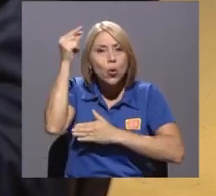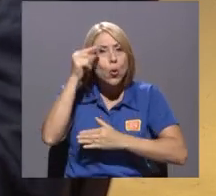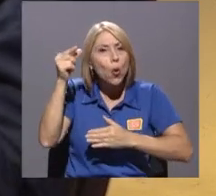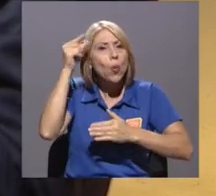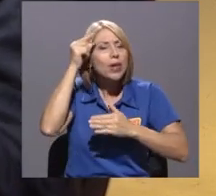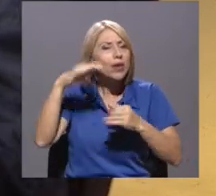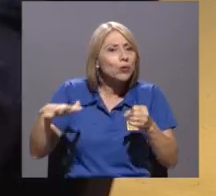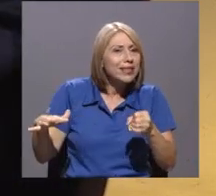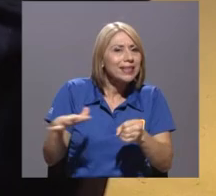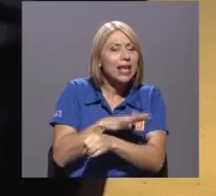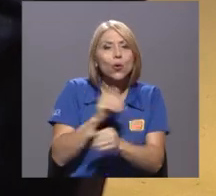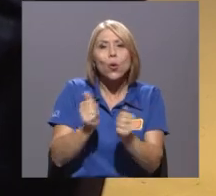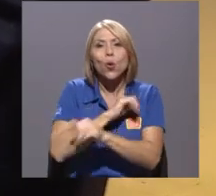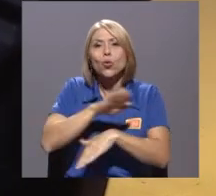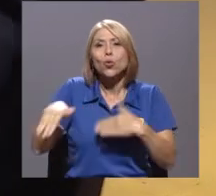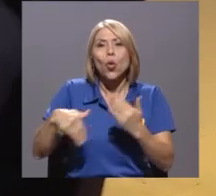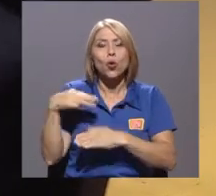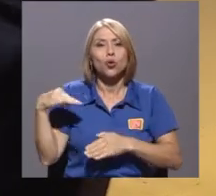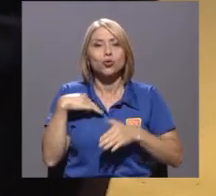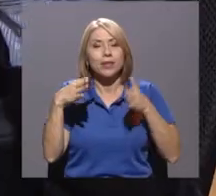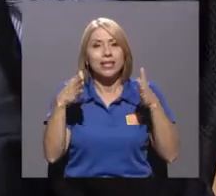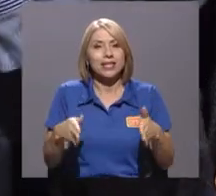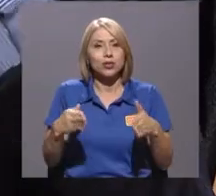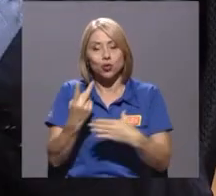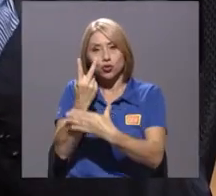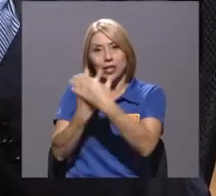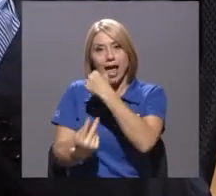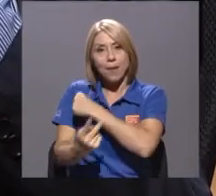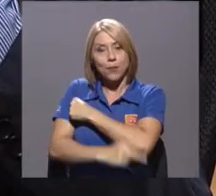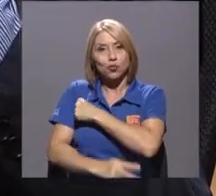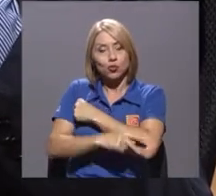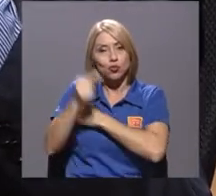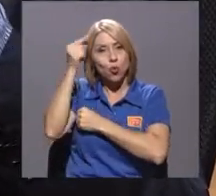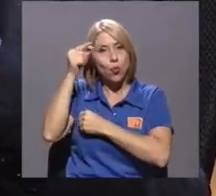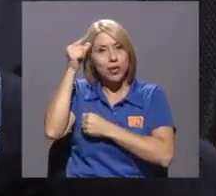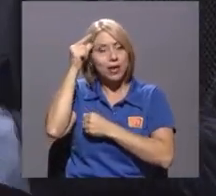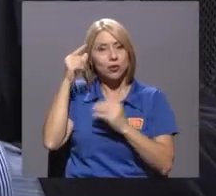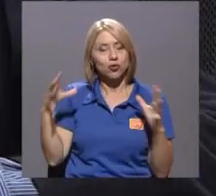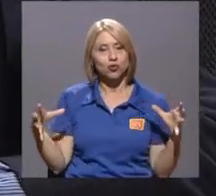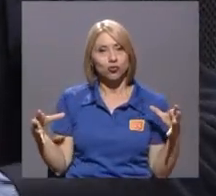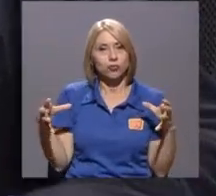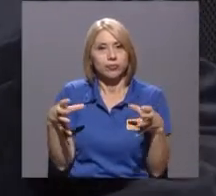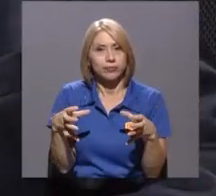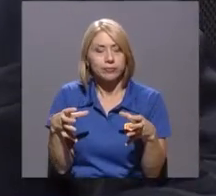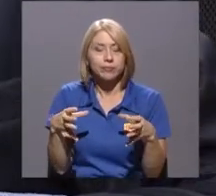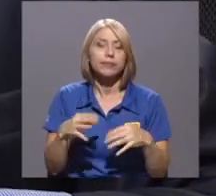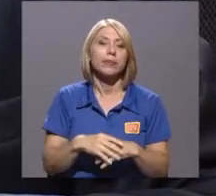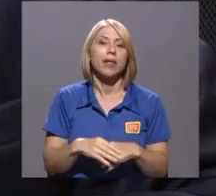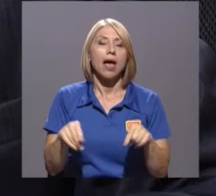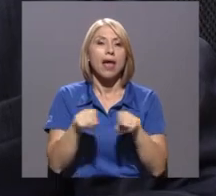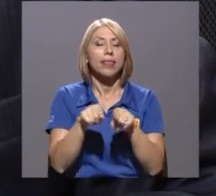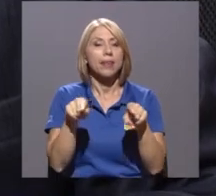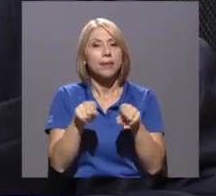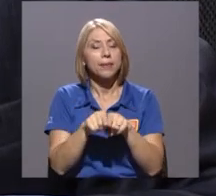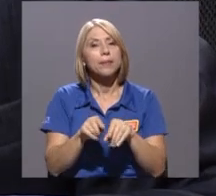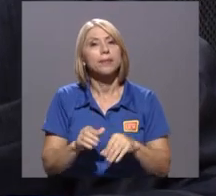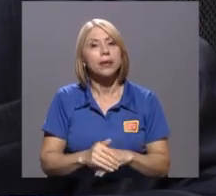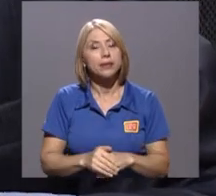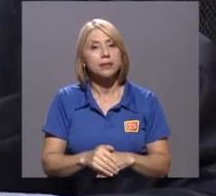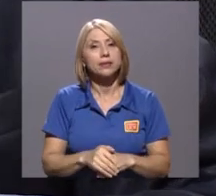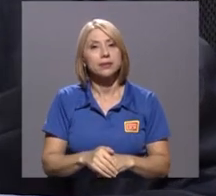los ministros de los dos gobiernos además lo que evocó